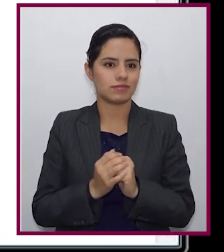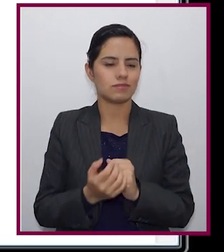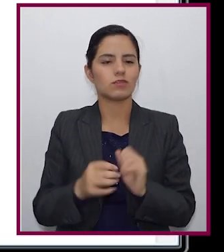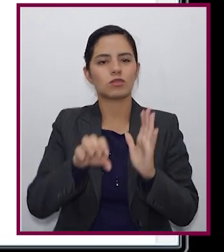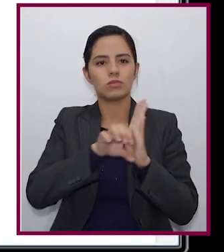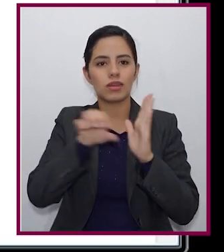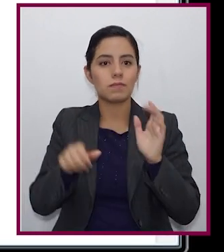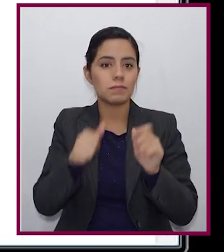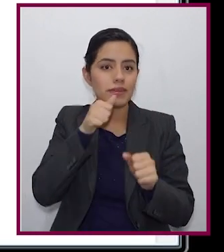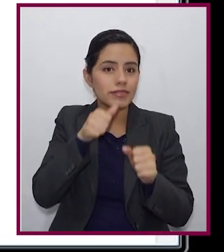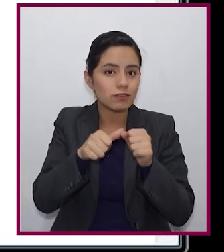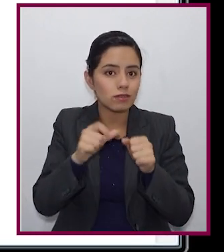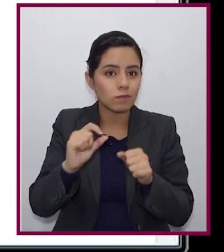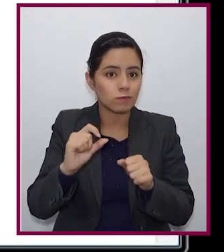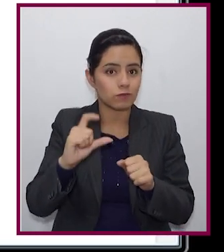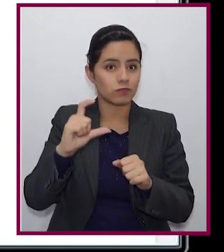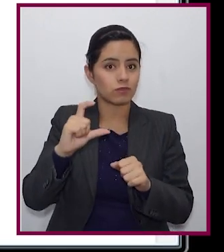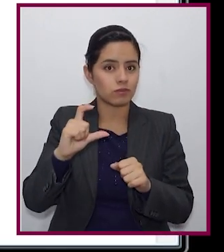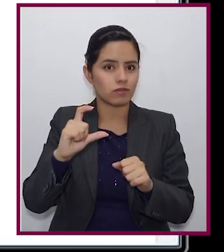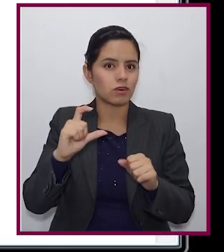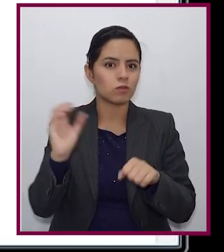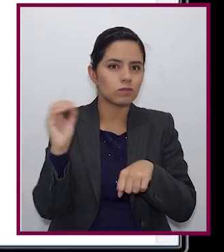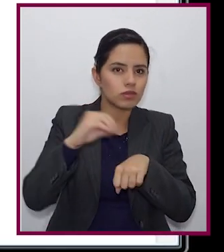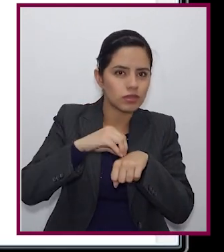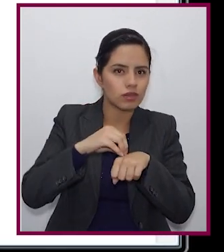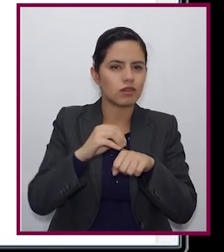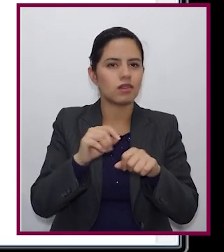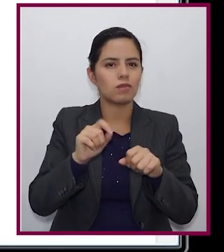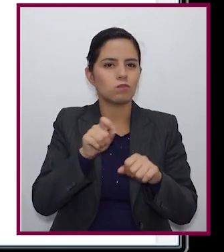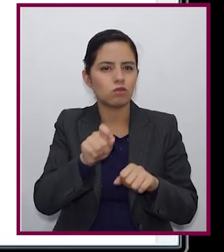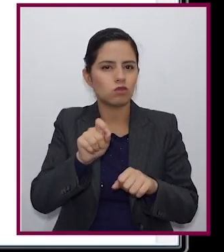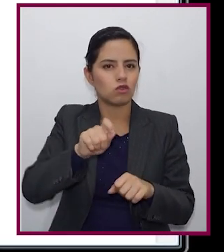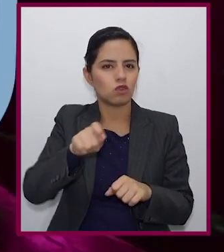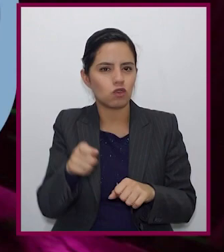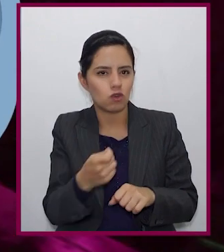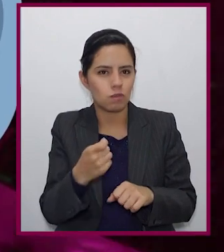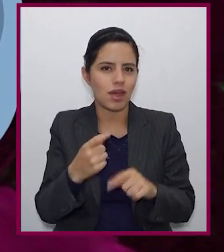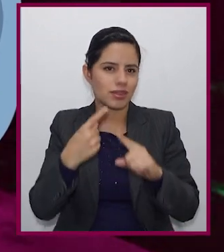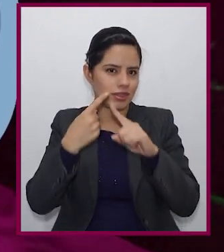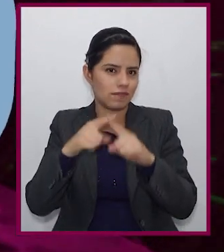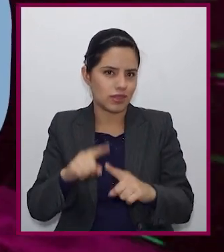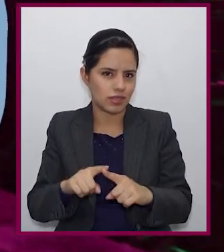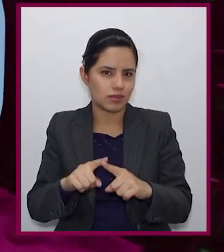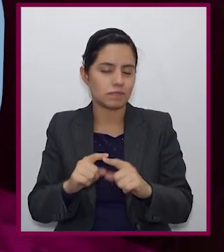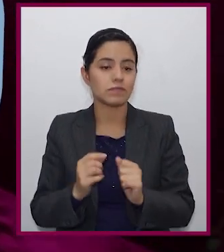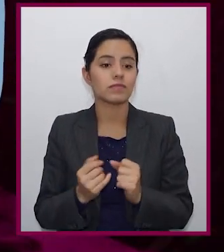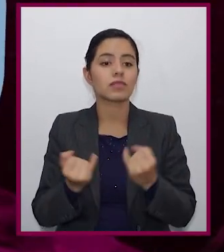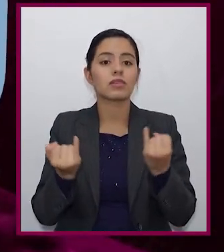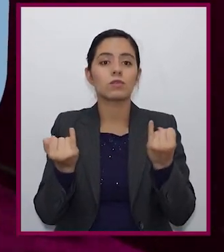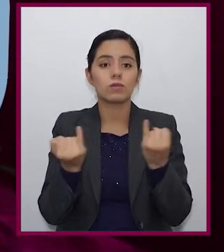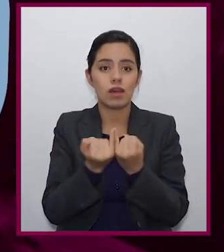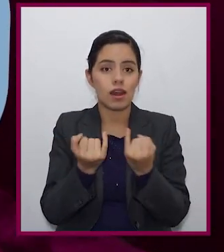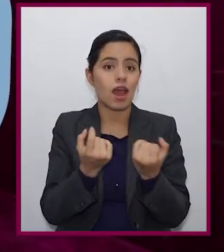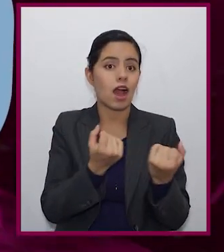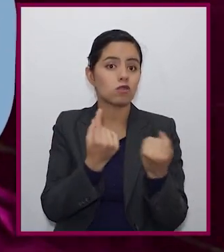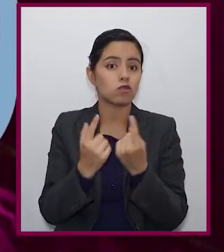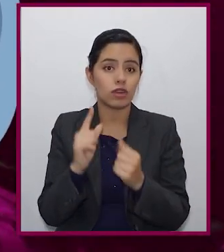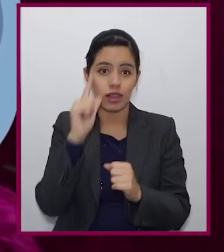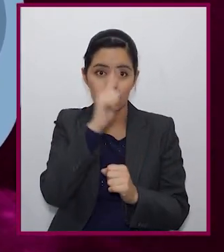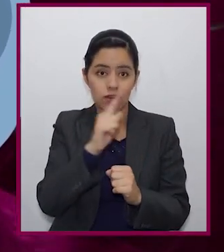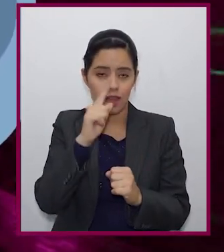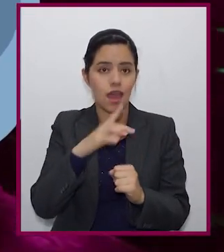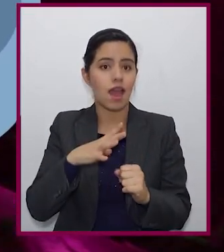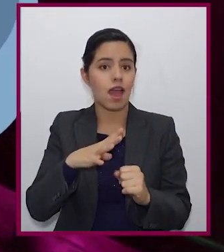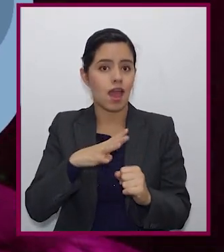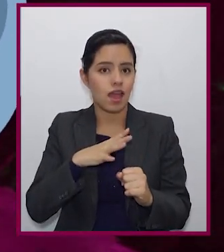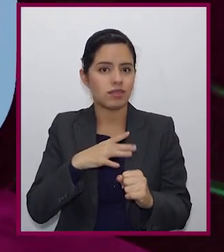el uso de mayúsculas, ciertas expresiones, puntos y comas, espacios, caracteres, y en algunos ciertos lenguajes